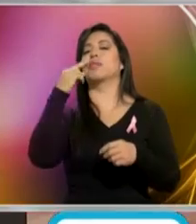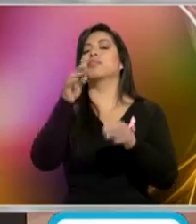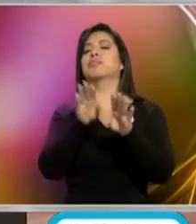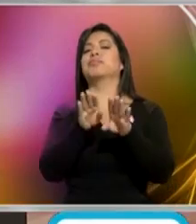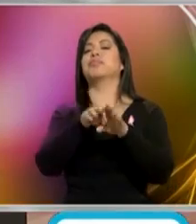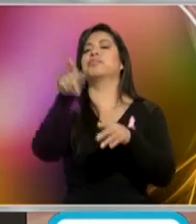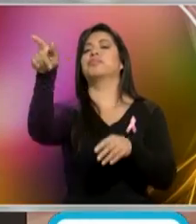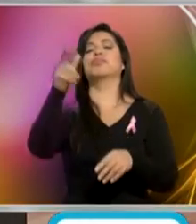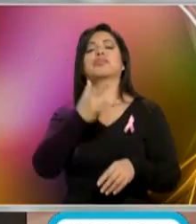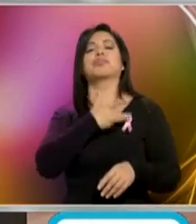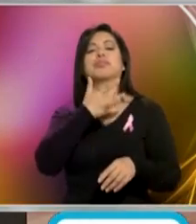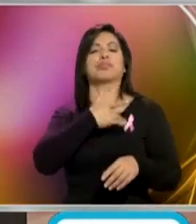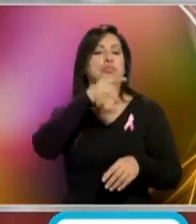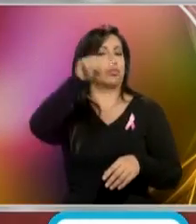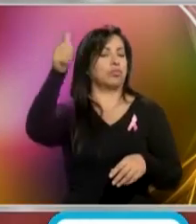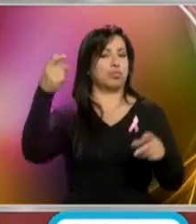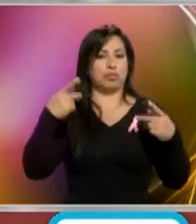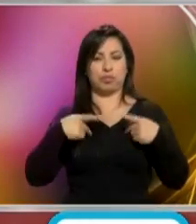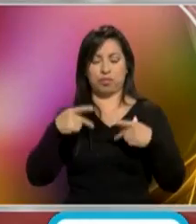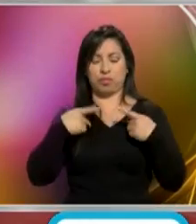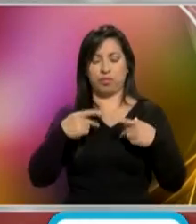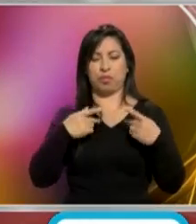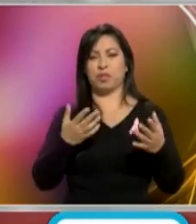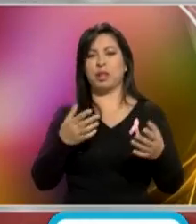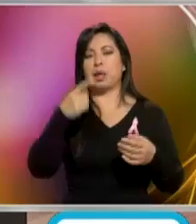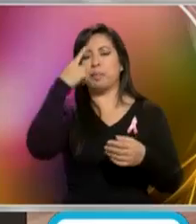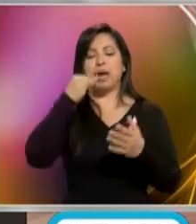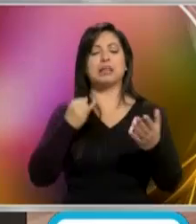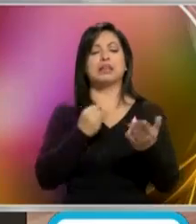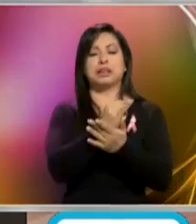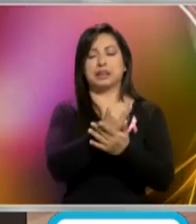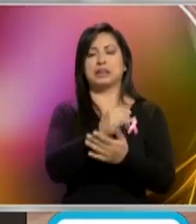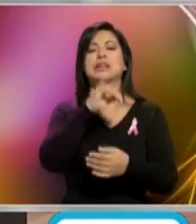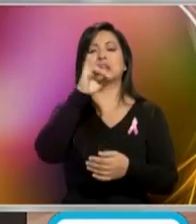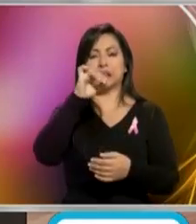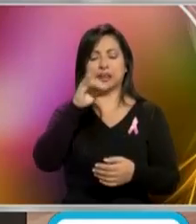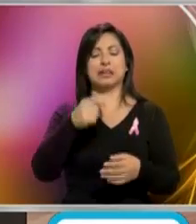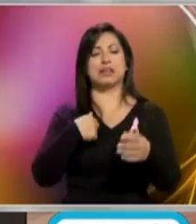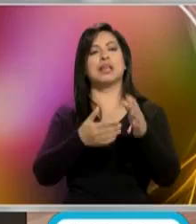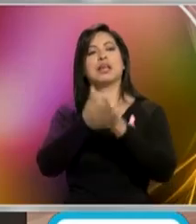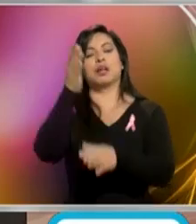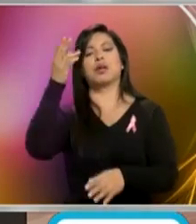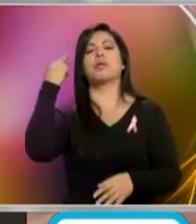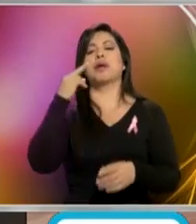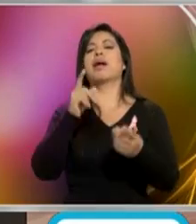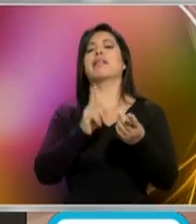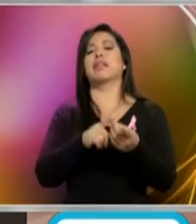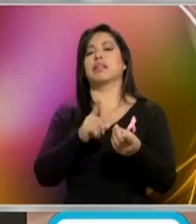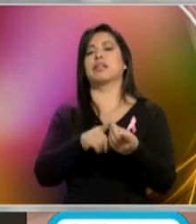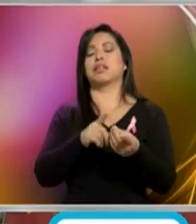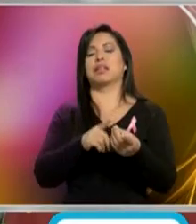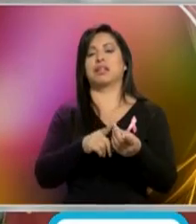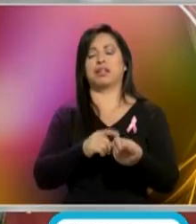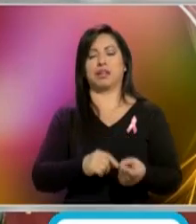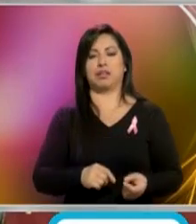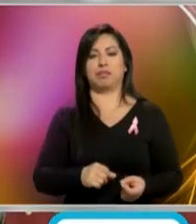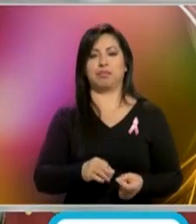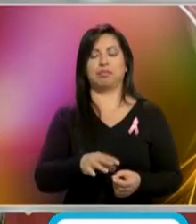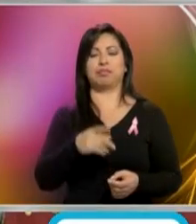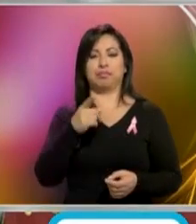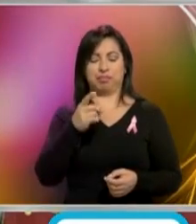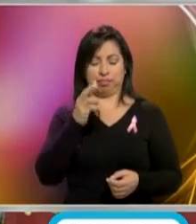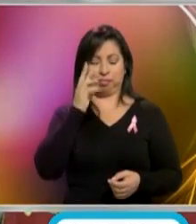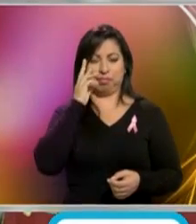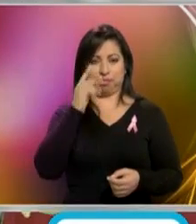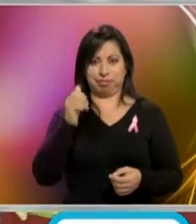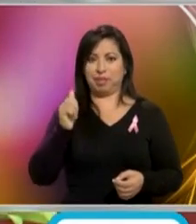de invertir en este viaje o incluso de decidir a dónde voy a ir. Entonces, hoy les queremos compartir varias aplicaciones que los van a ayudar a que podamos